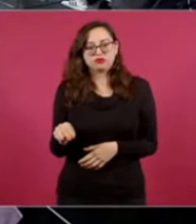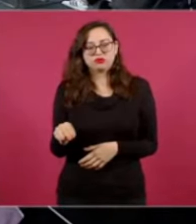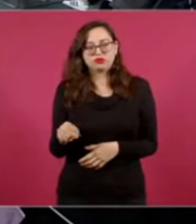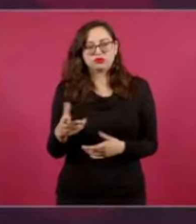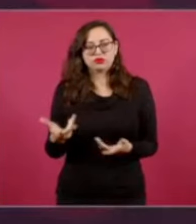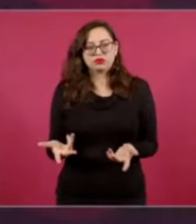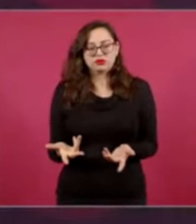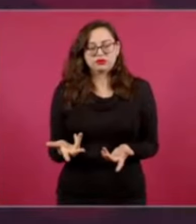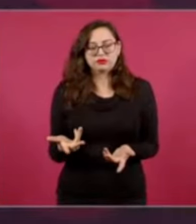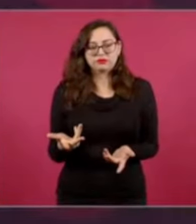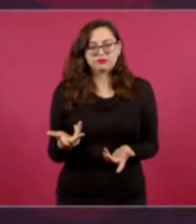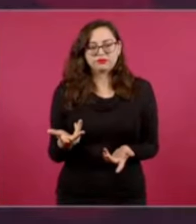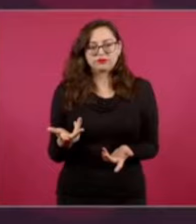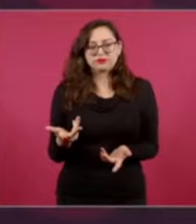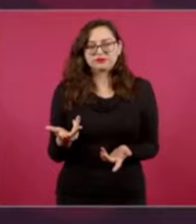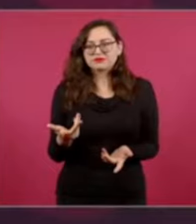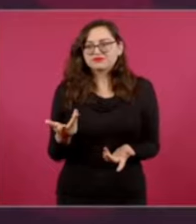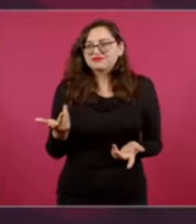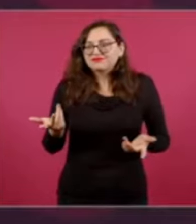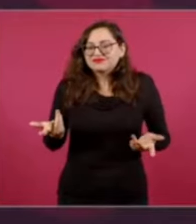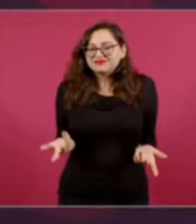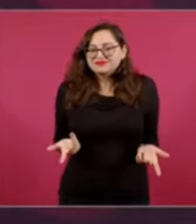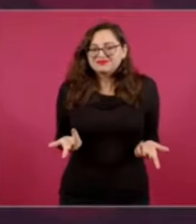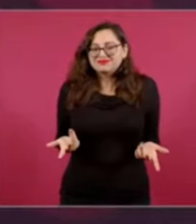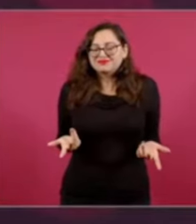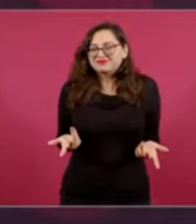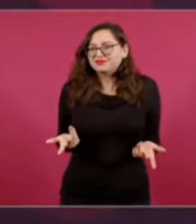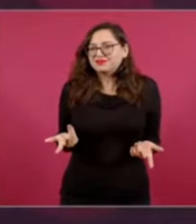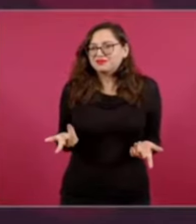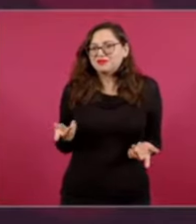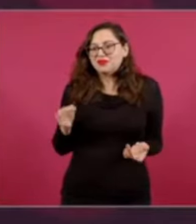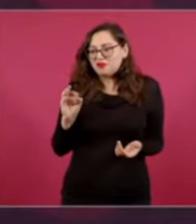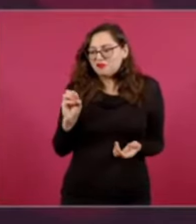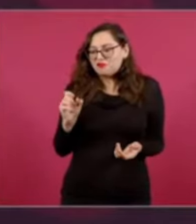Si hubiese habido un cambio, si